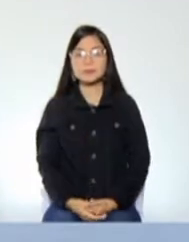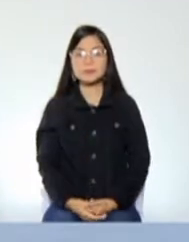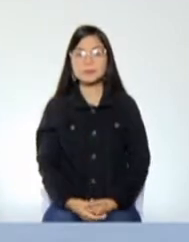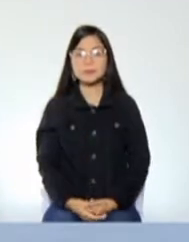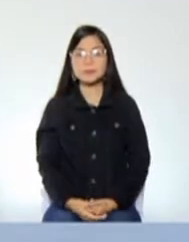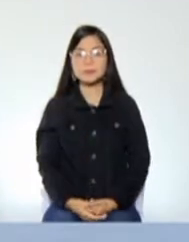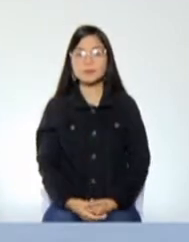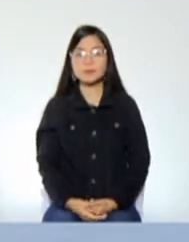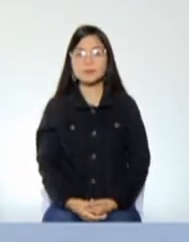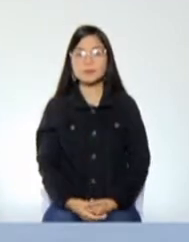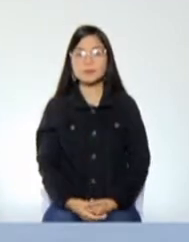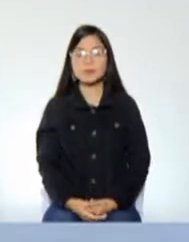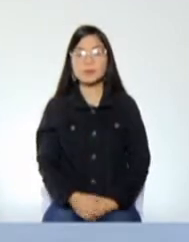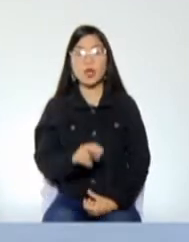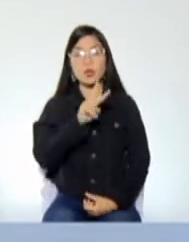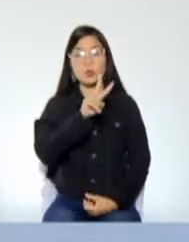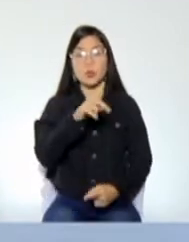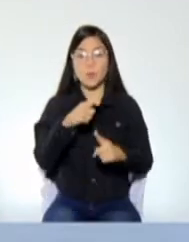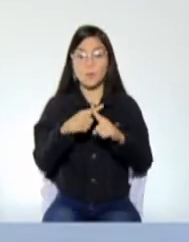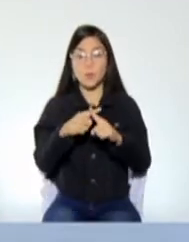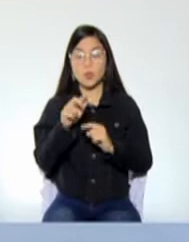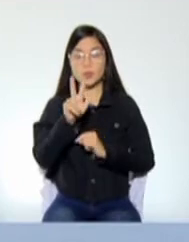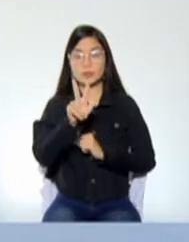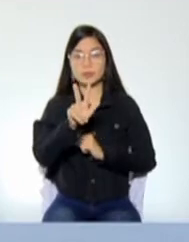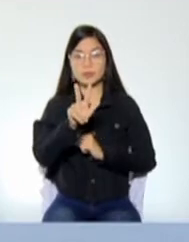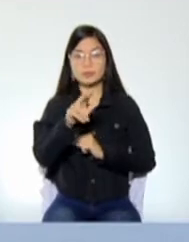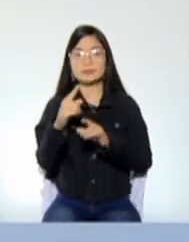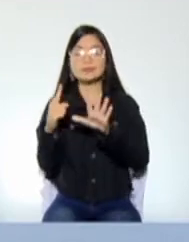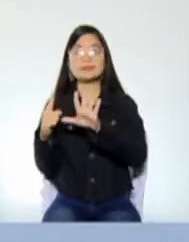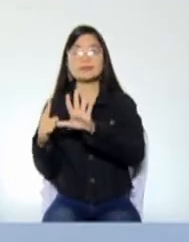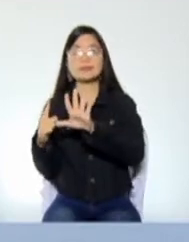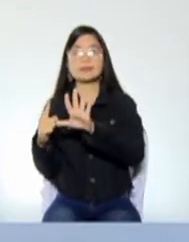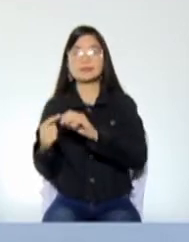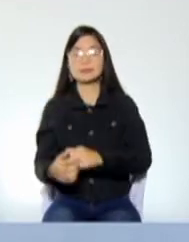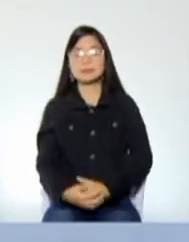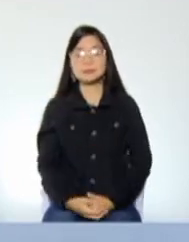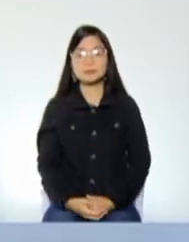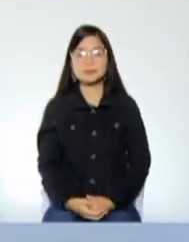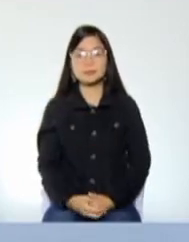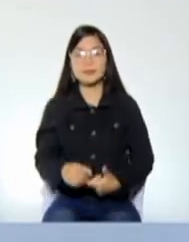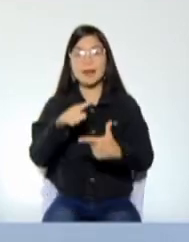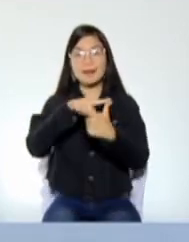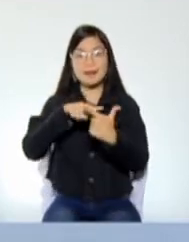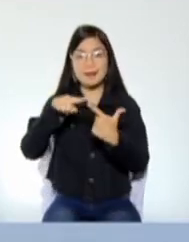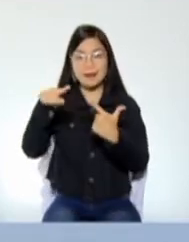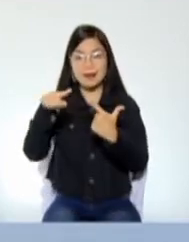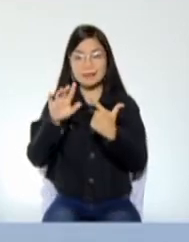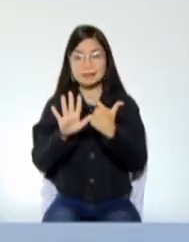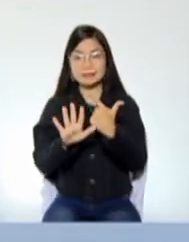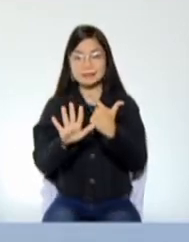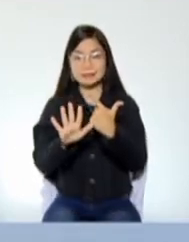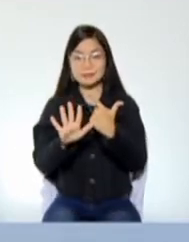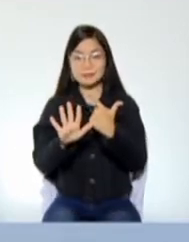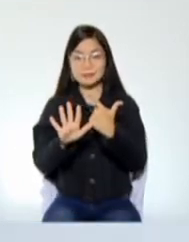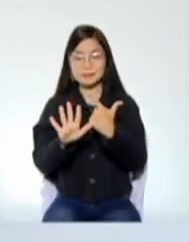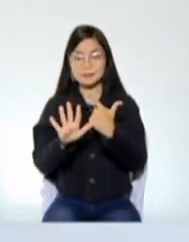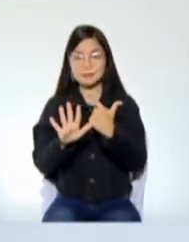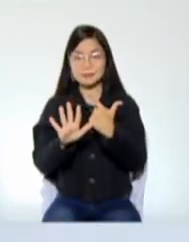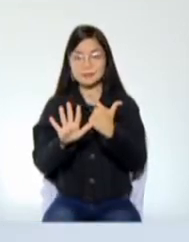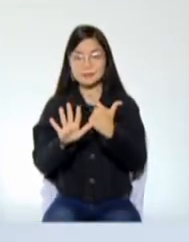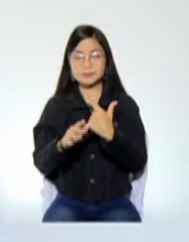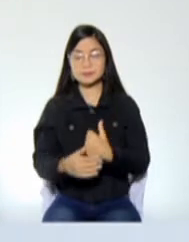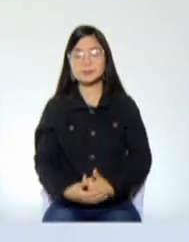Entonces quedaría 2 por 3, 6, raíz de 5.